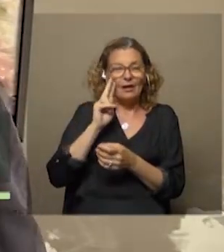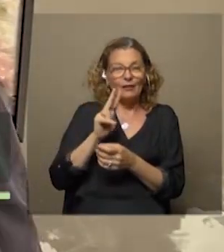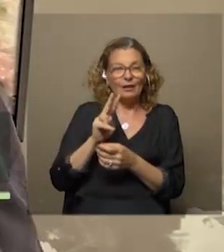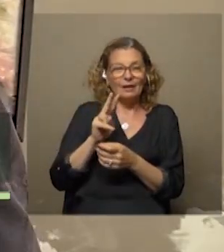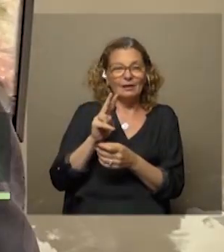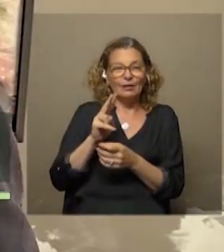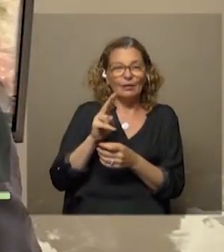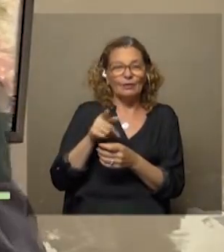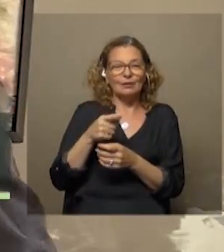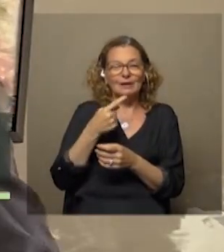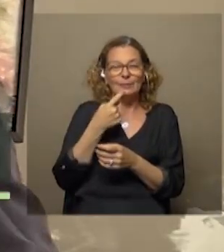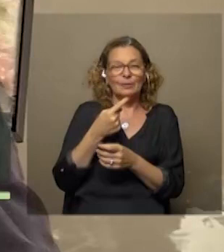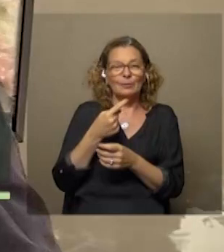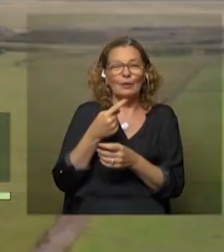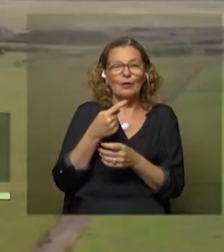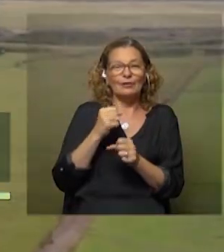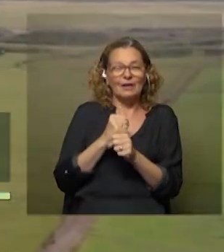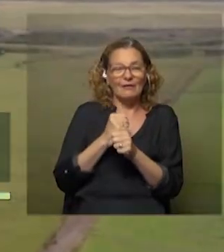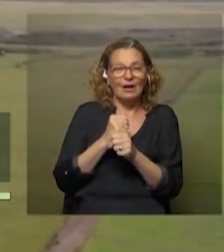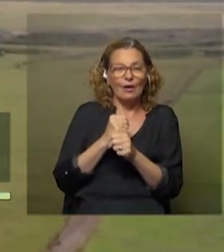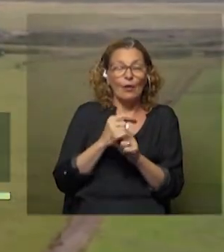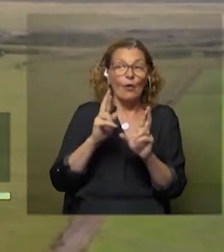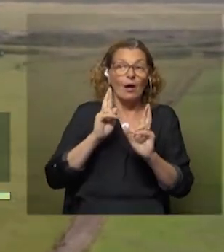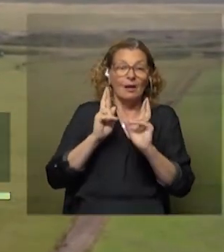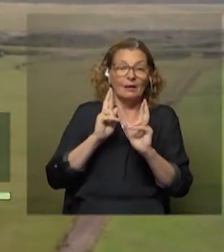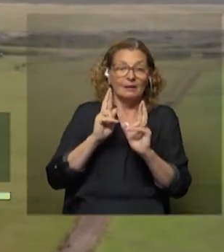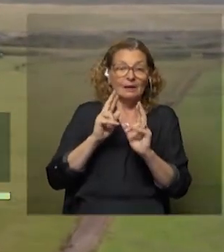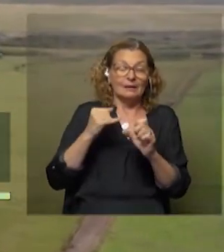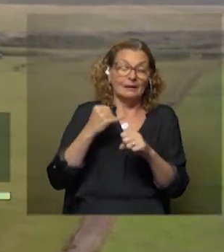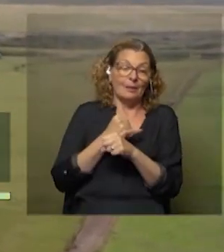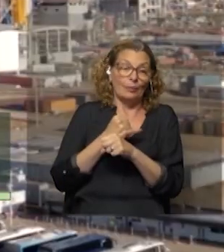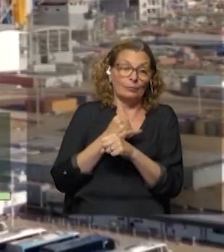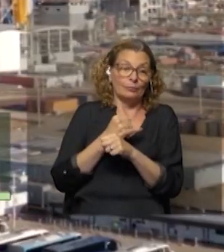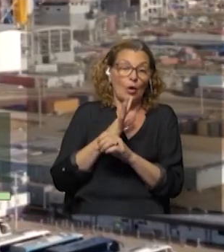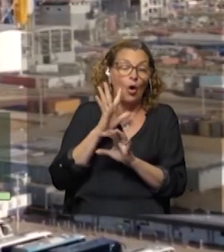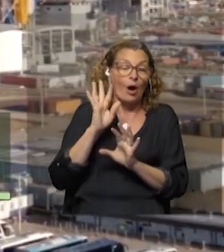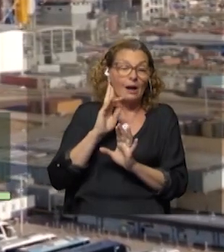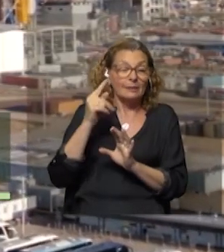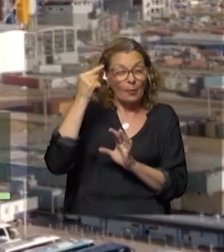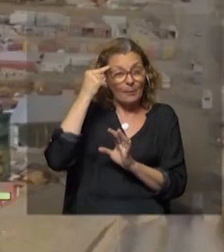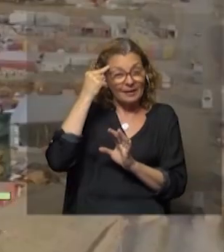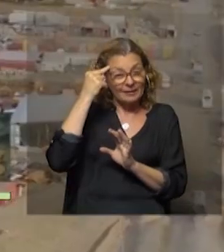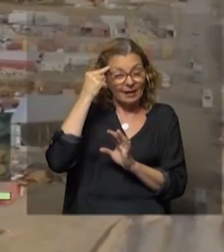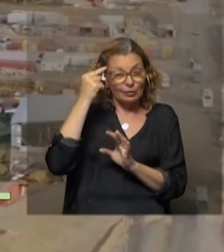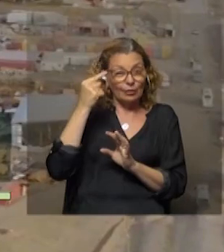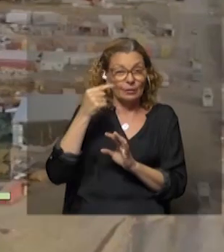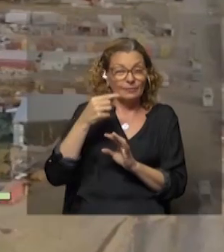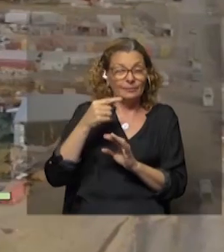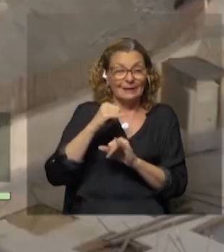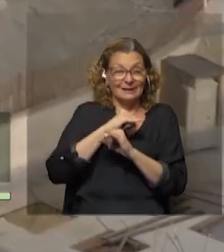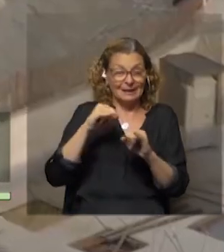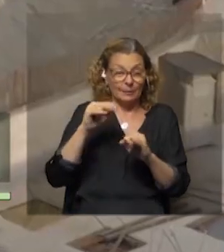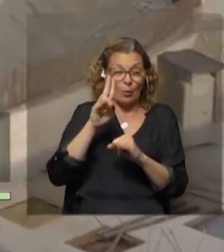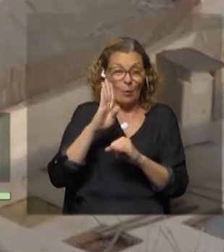en la democratización ha descenso laburo Ojalá le remos nosotros estamos pensando que entre lo que la combinación